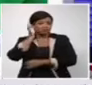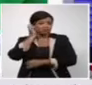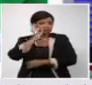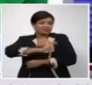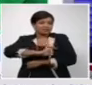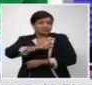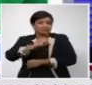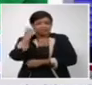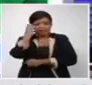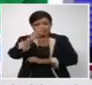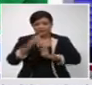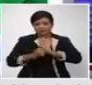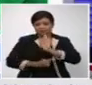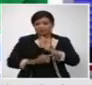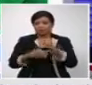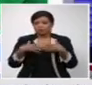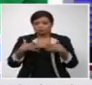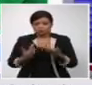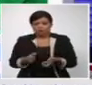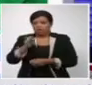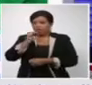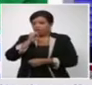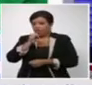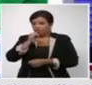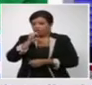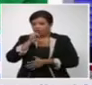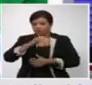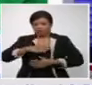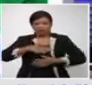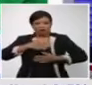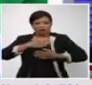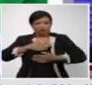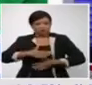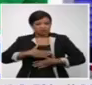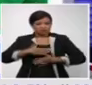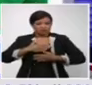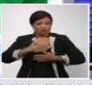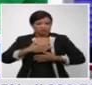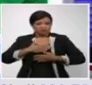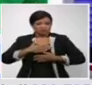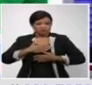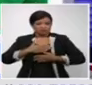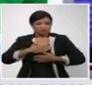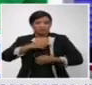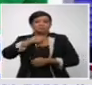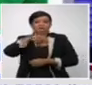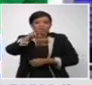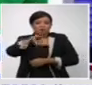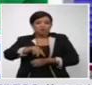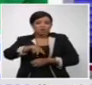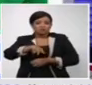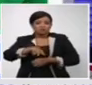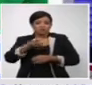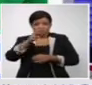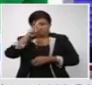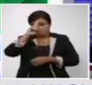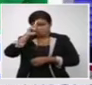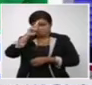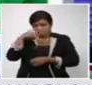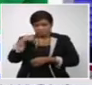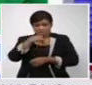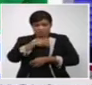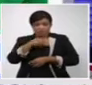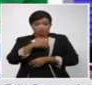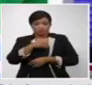caracterizados por tos y falta de aire. Fue evaluado por su médico de familia, se ingresó en el